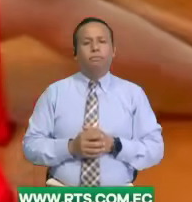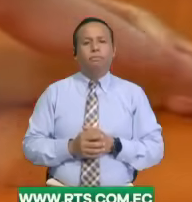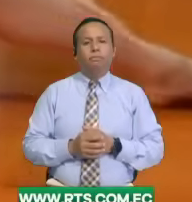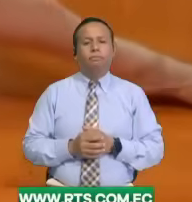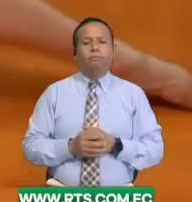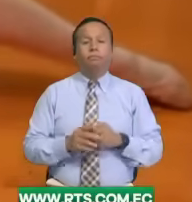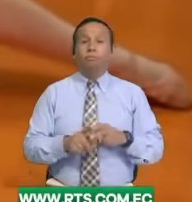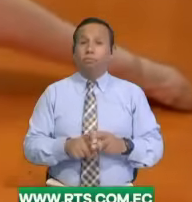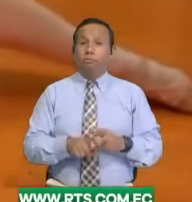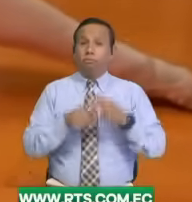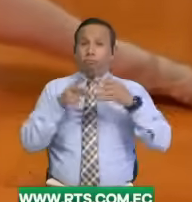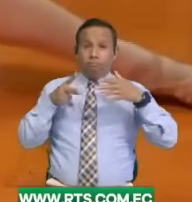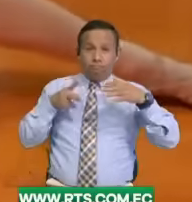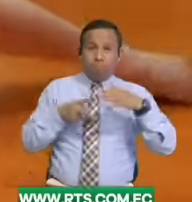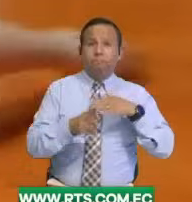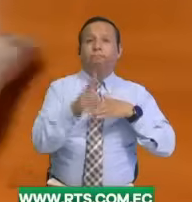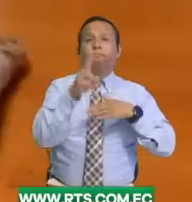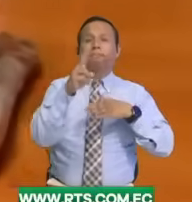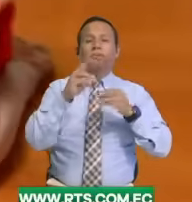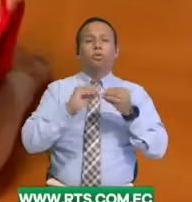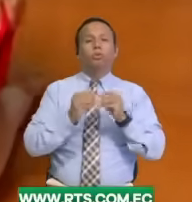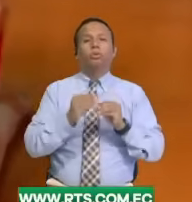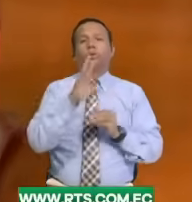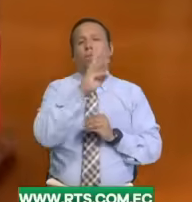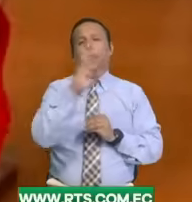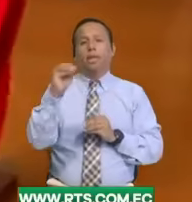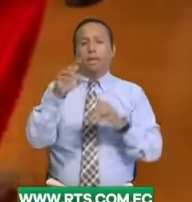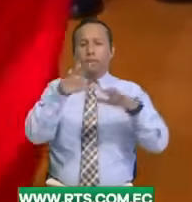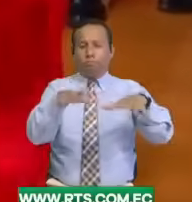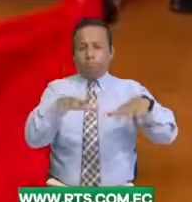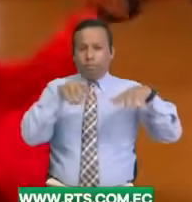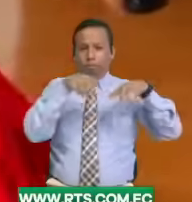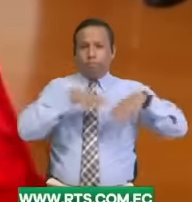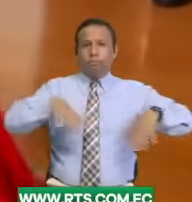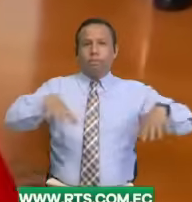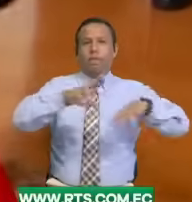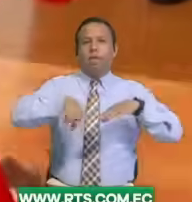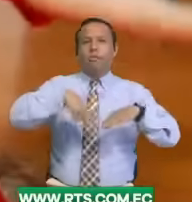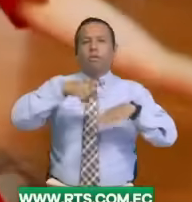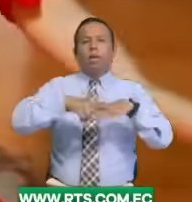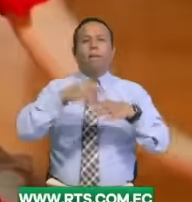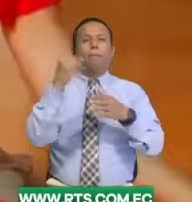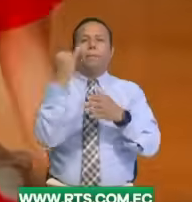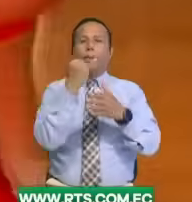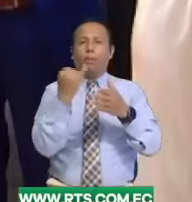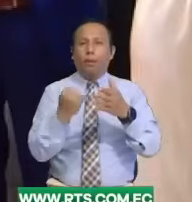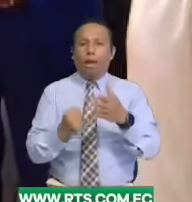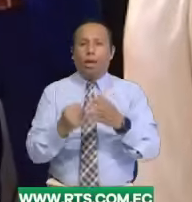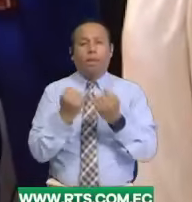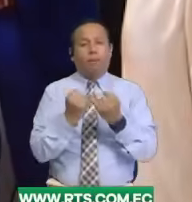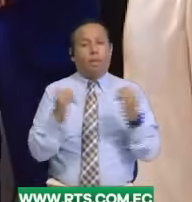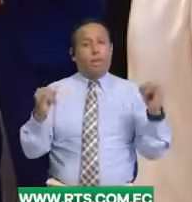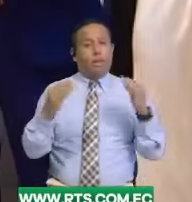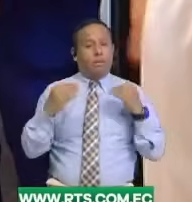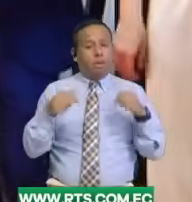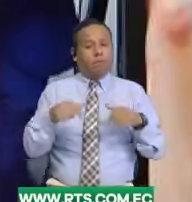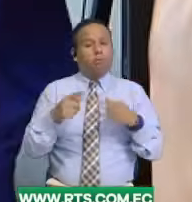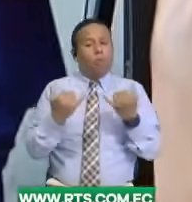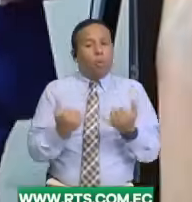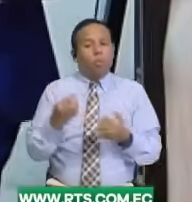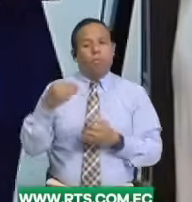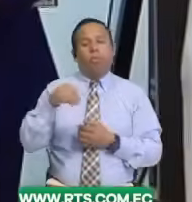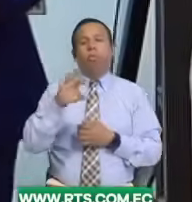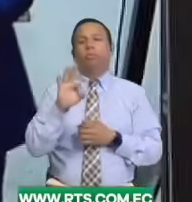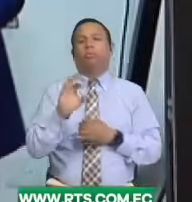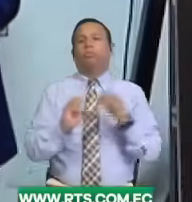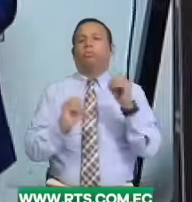La inauguración de la edición número 66 del prestigioso Salón Nacional de la Pintura, Independencia de Guayaquil, se llevó a cabo este miércoles 9 de